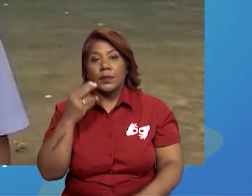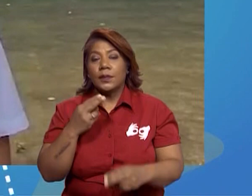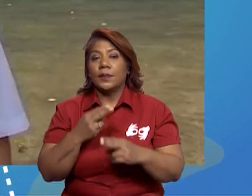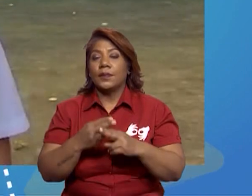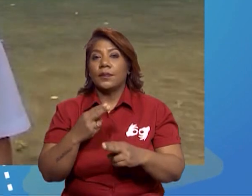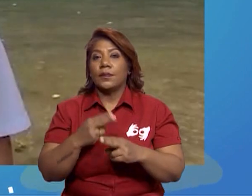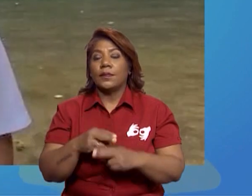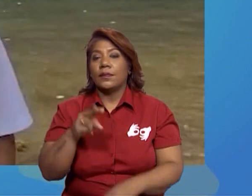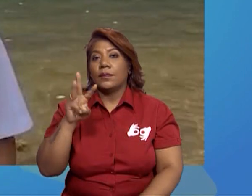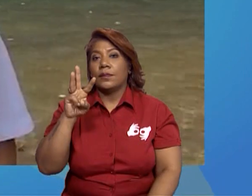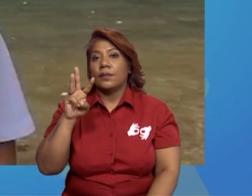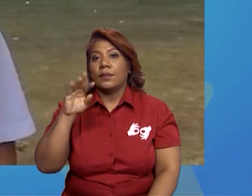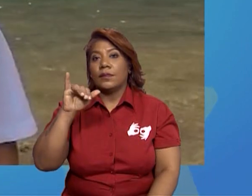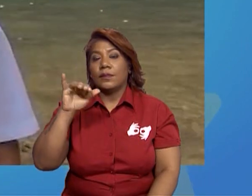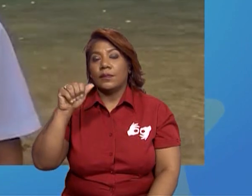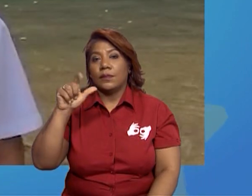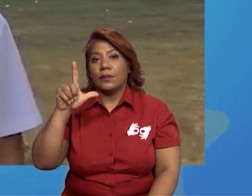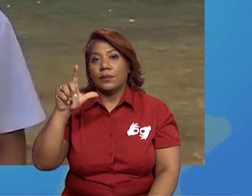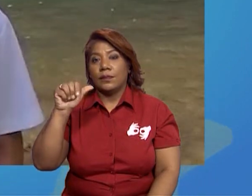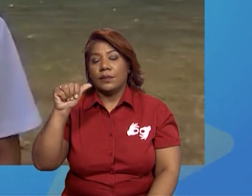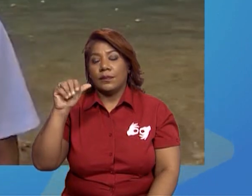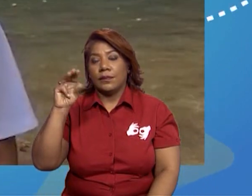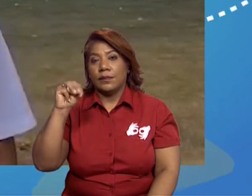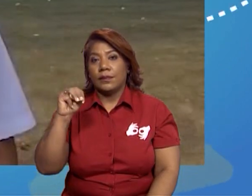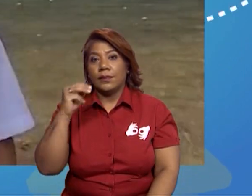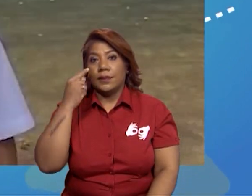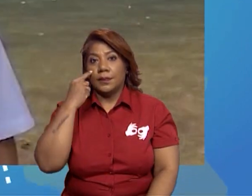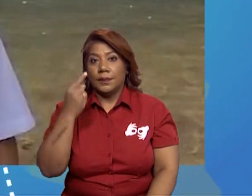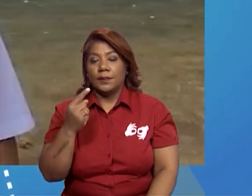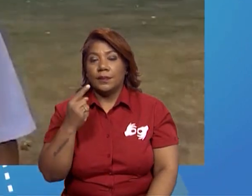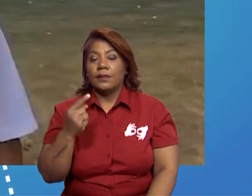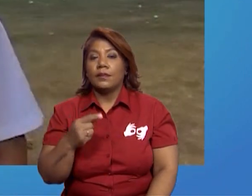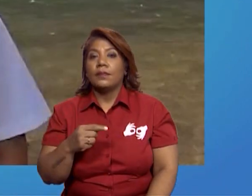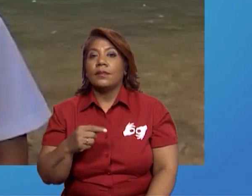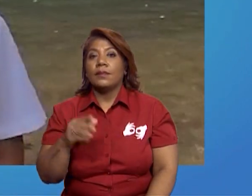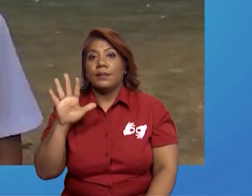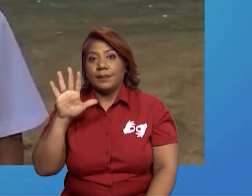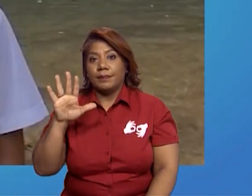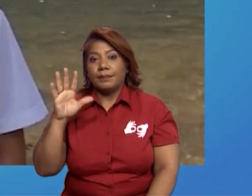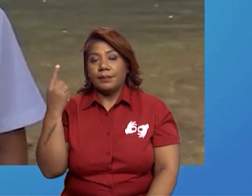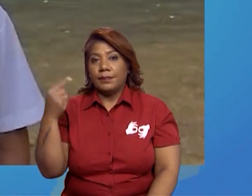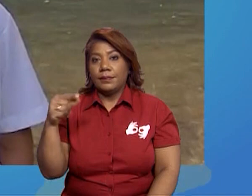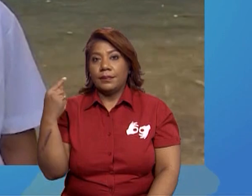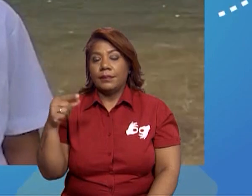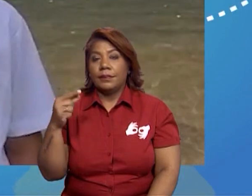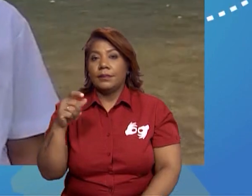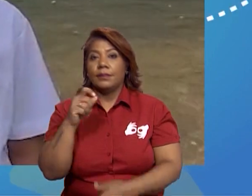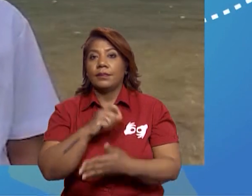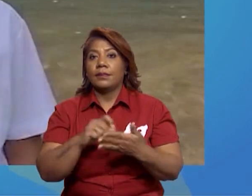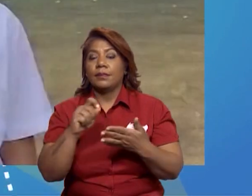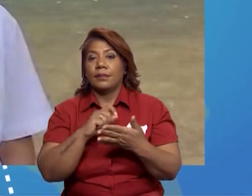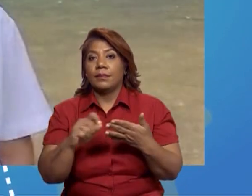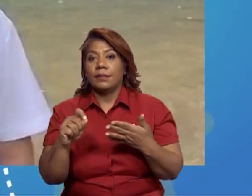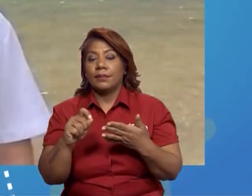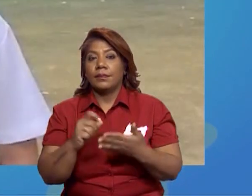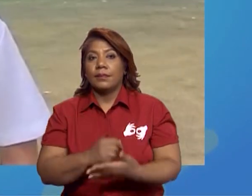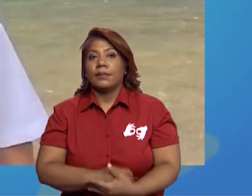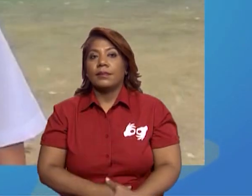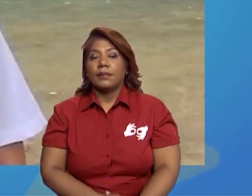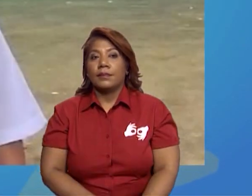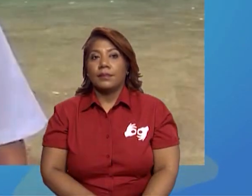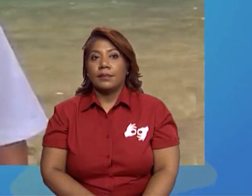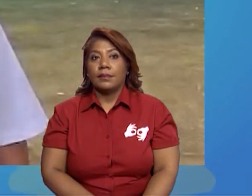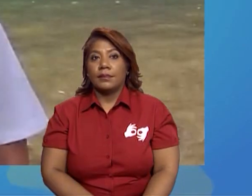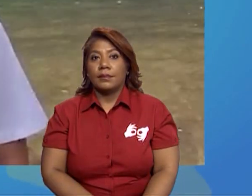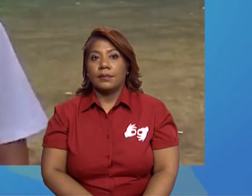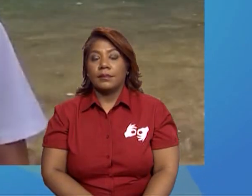es William Abel Quintero Miranda. Curso quinto grado del Centro Básico General de Guarmal